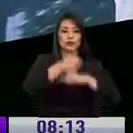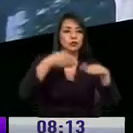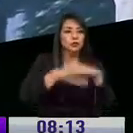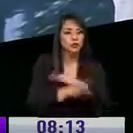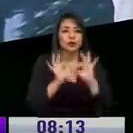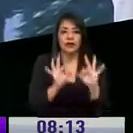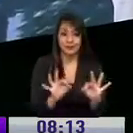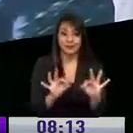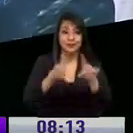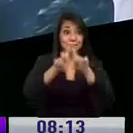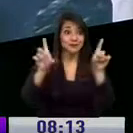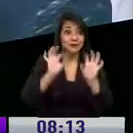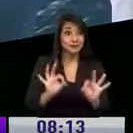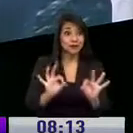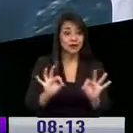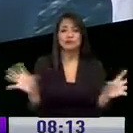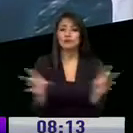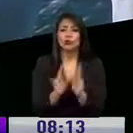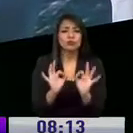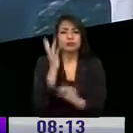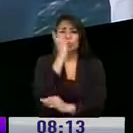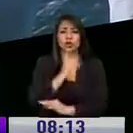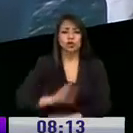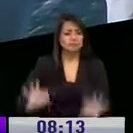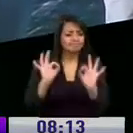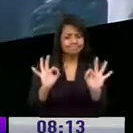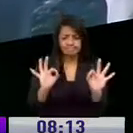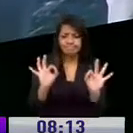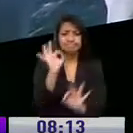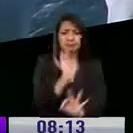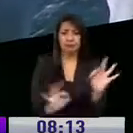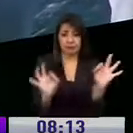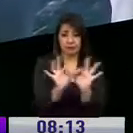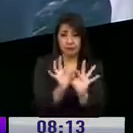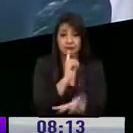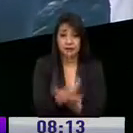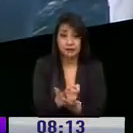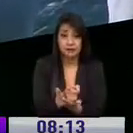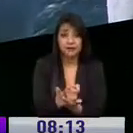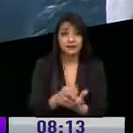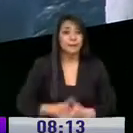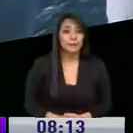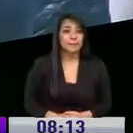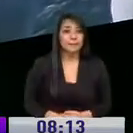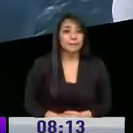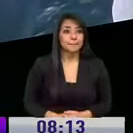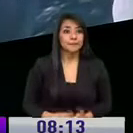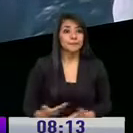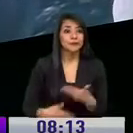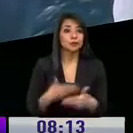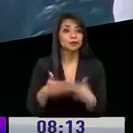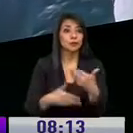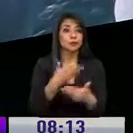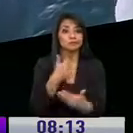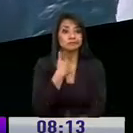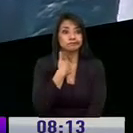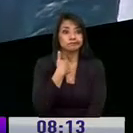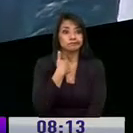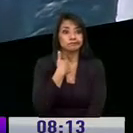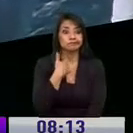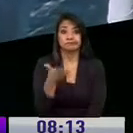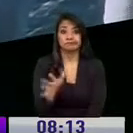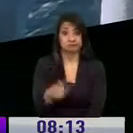empresa inmobiliaria. Bueno, todo lindo, todo bello, todo lindo, maravilloso. Y a la hora del tema, querida Andreita,